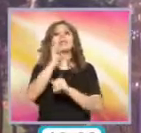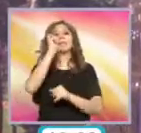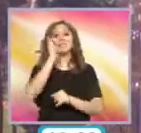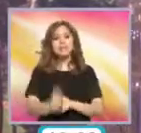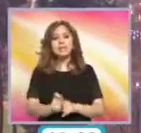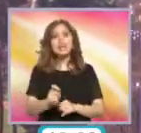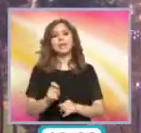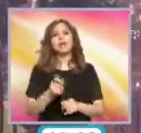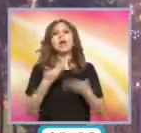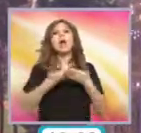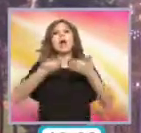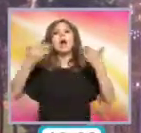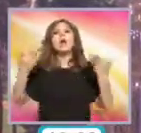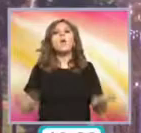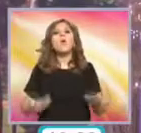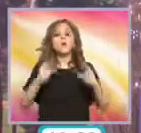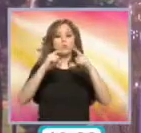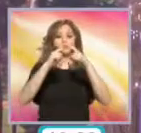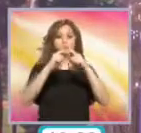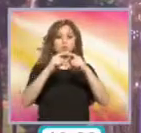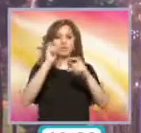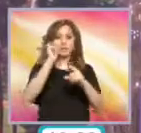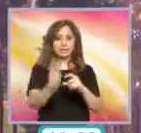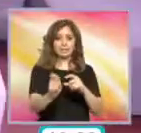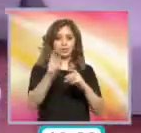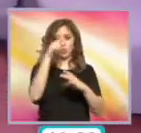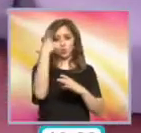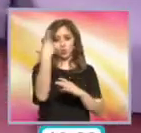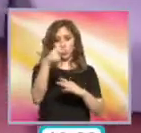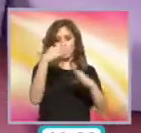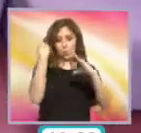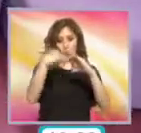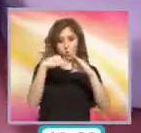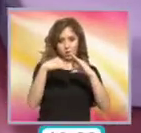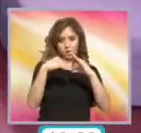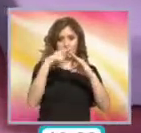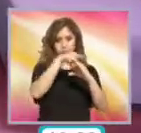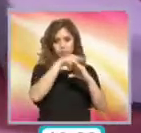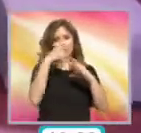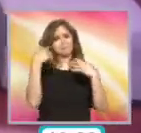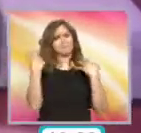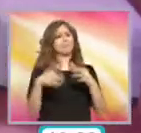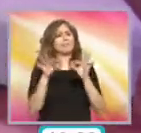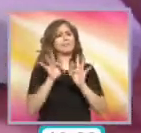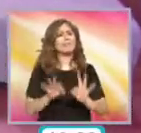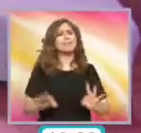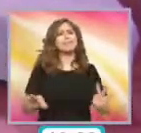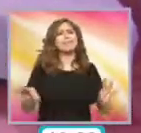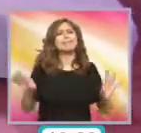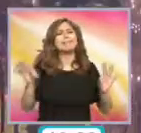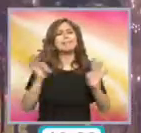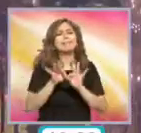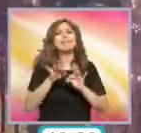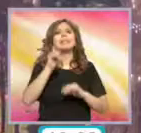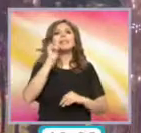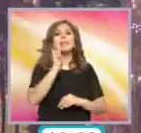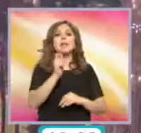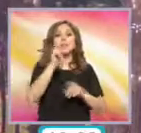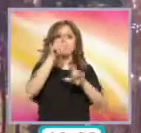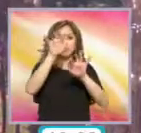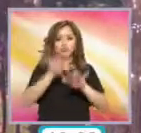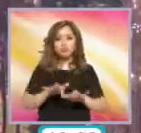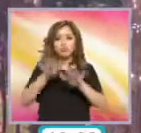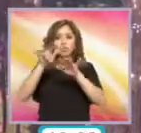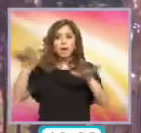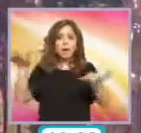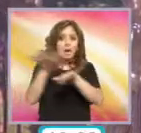no cuentas hoy con una cuenta de correo electrónico. Esa es primordial, es el servicio además, o uno de los pocos servicios que no se